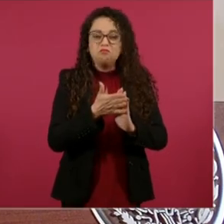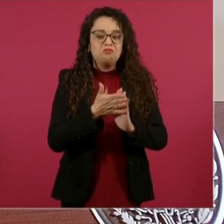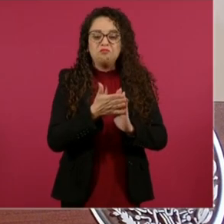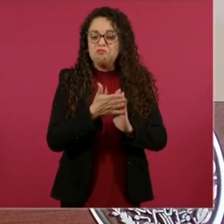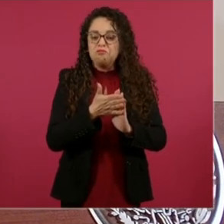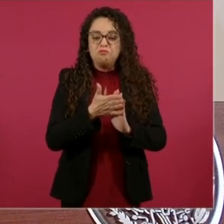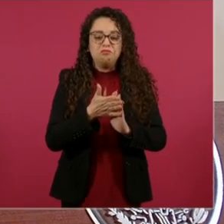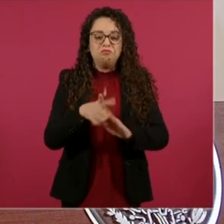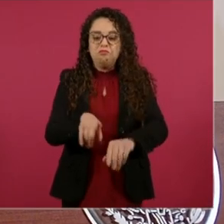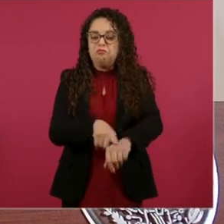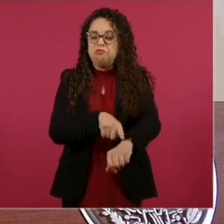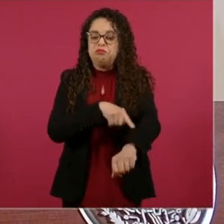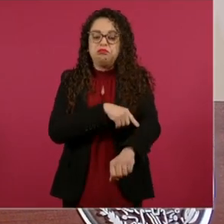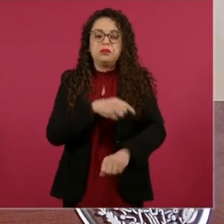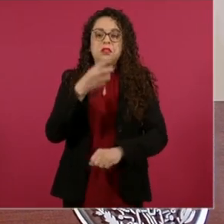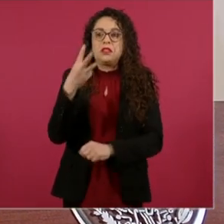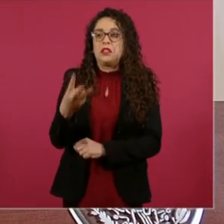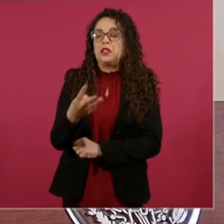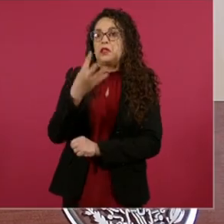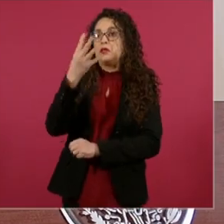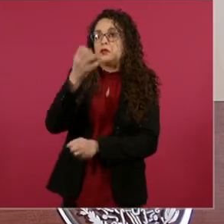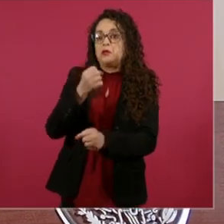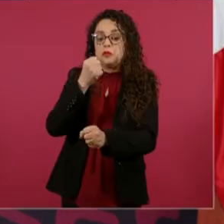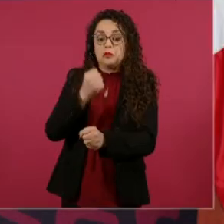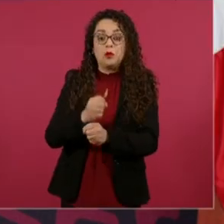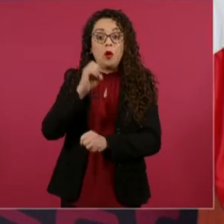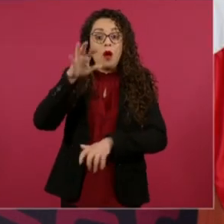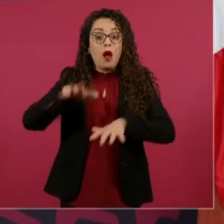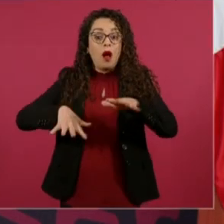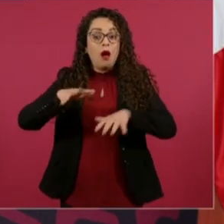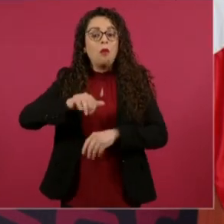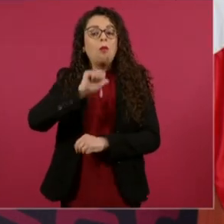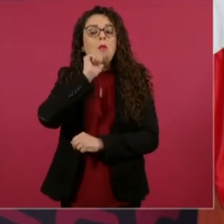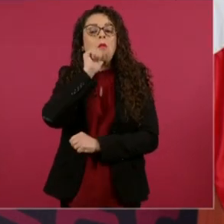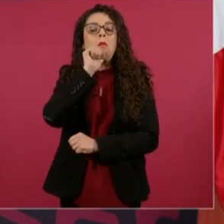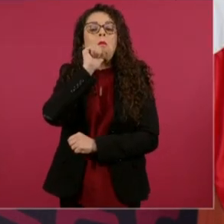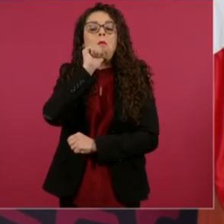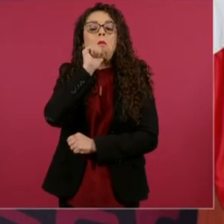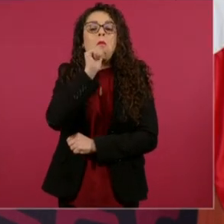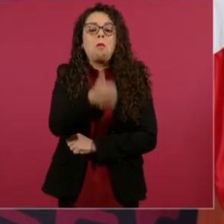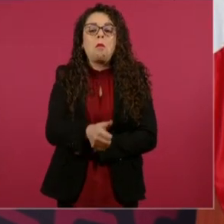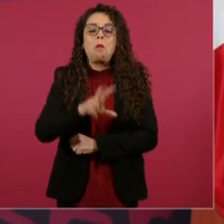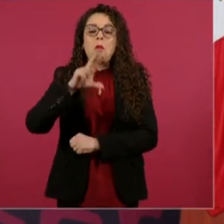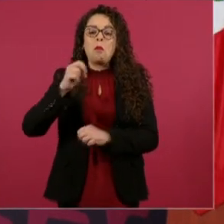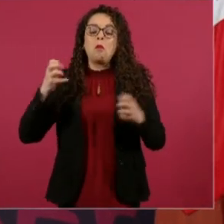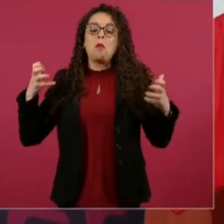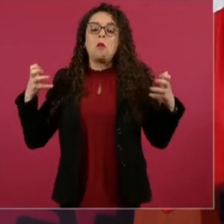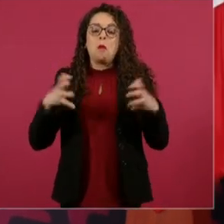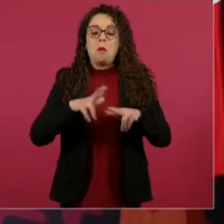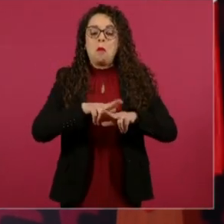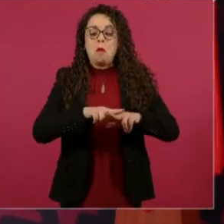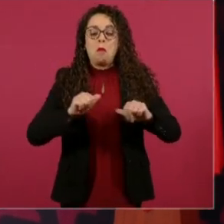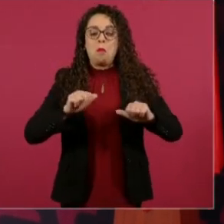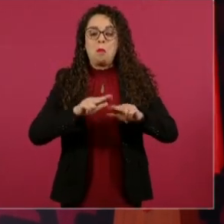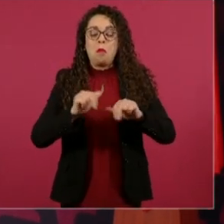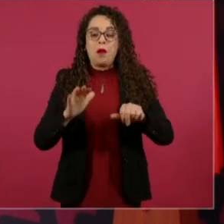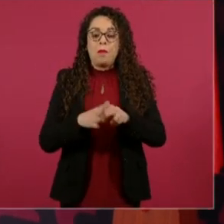en tres, en cuatro, o no se hace, porque se llevan hasta el